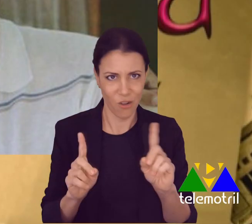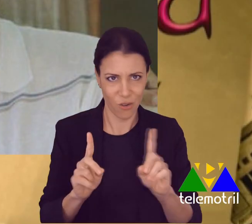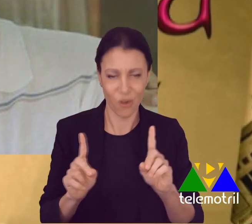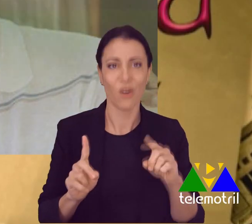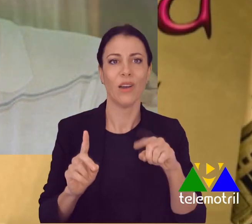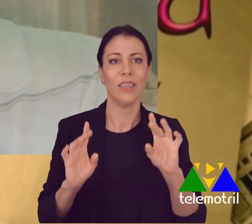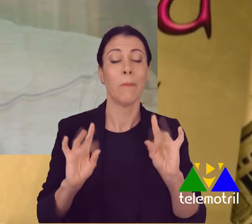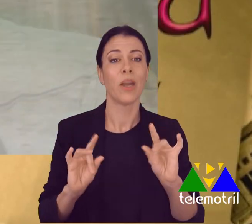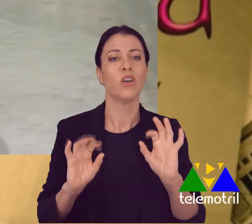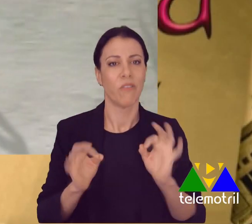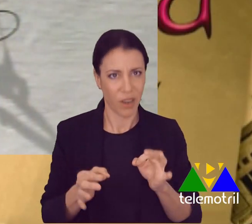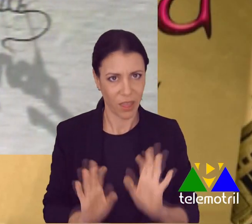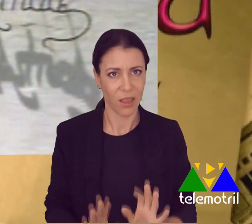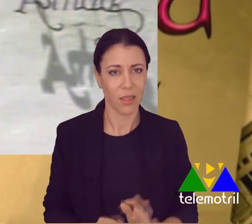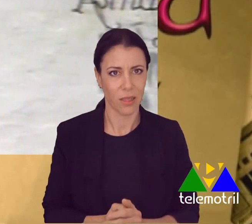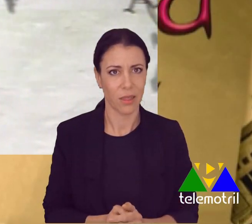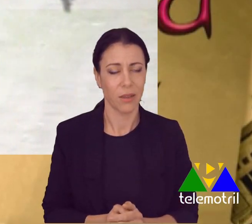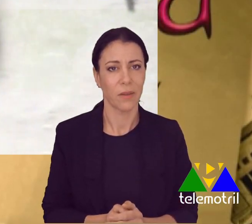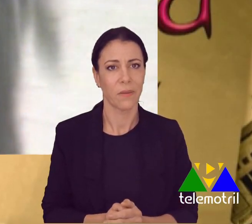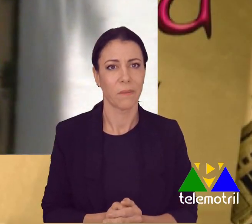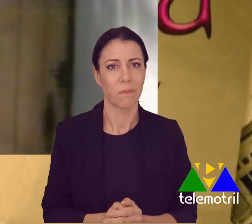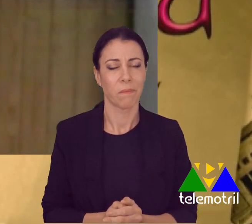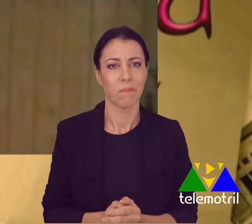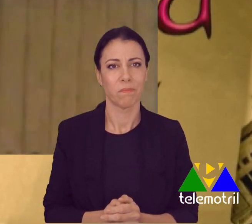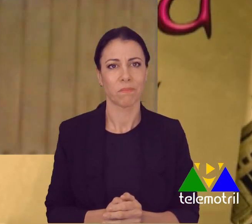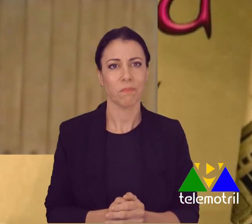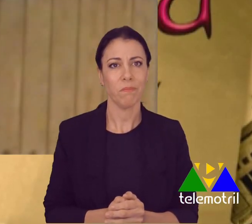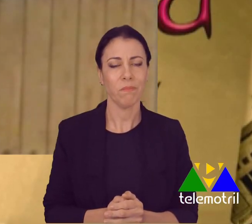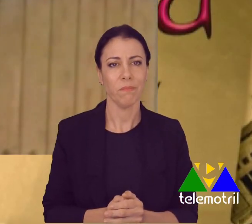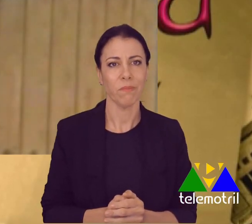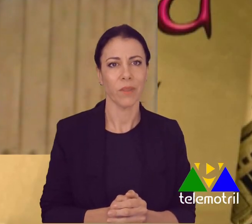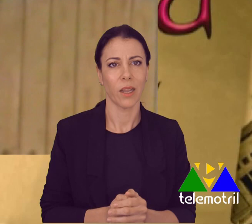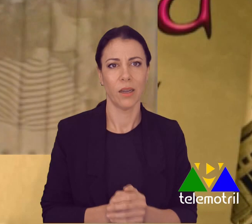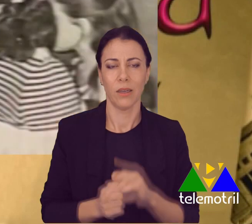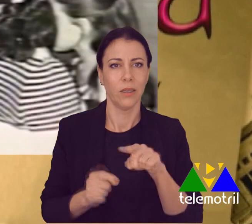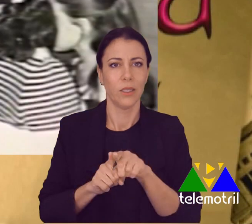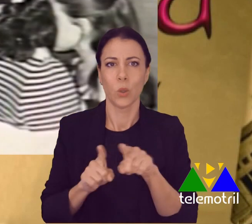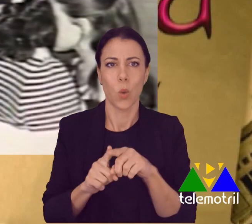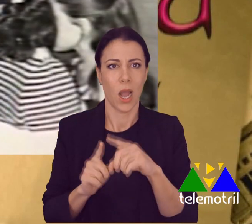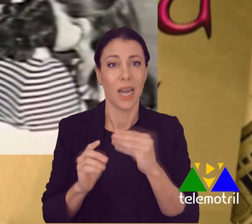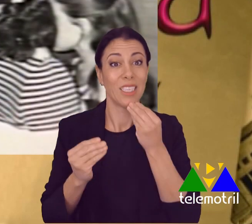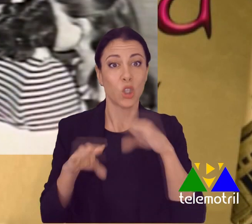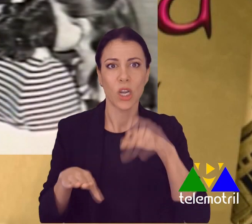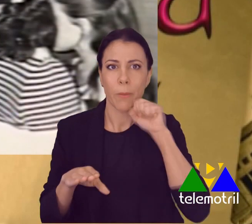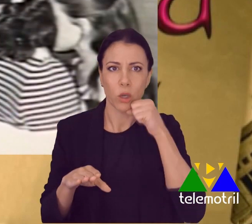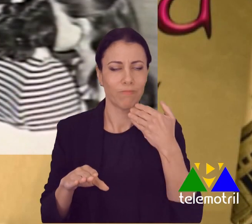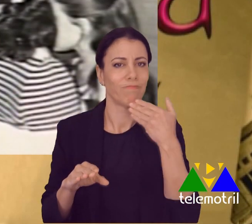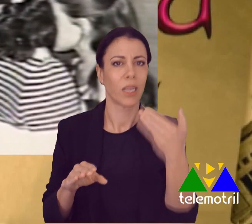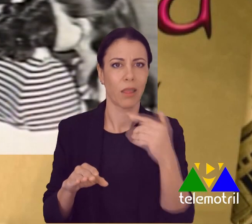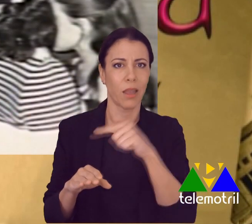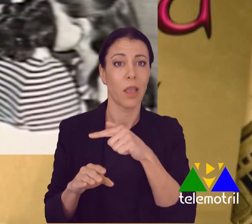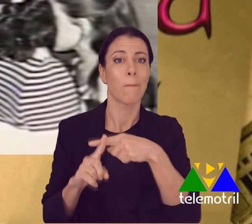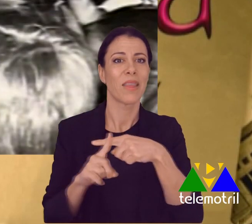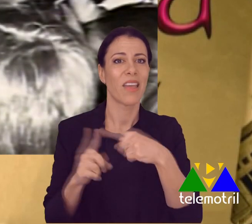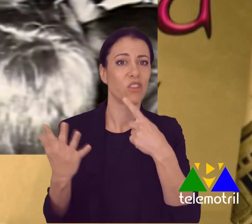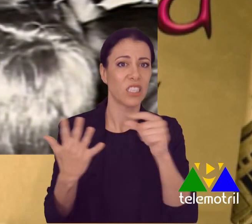Dios, pero sí que es verdad que pusieron su impronta en la historia de Motril desde mediados de los